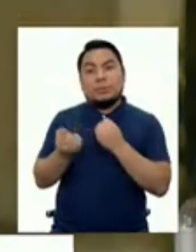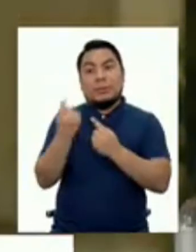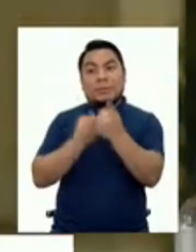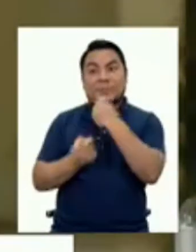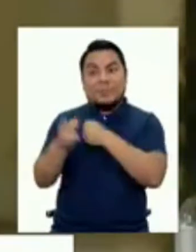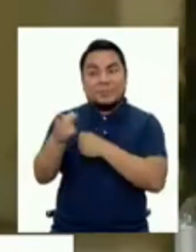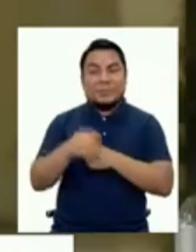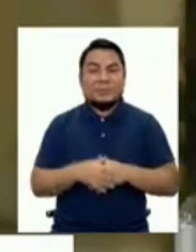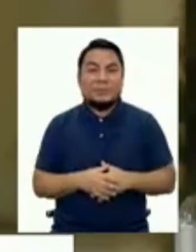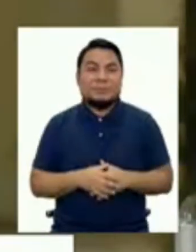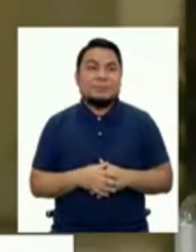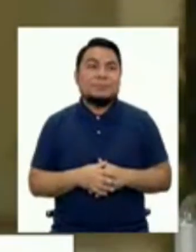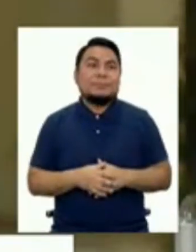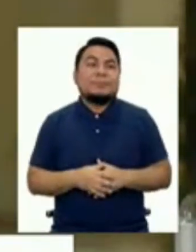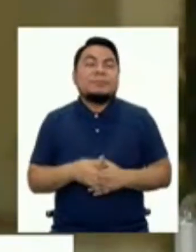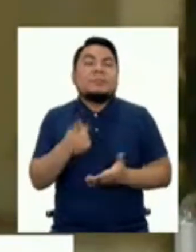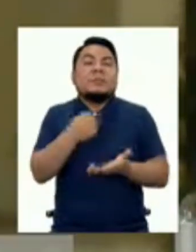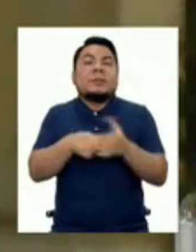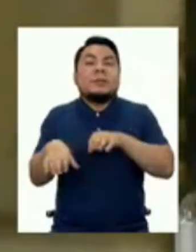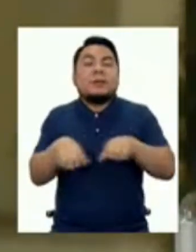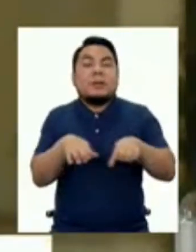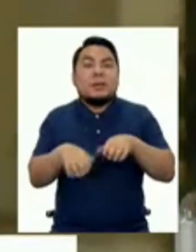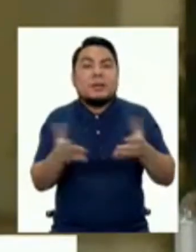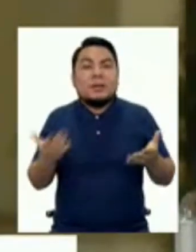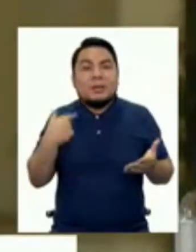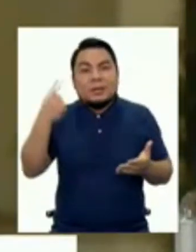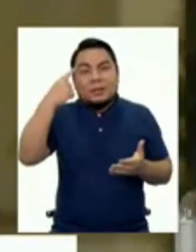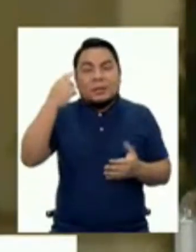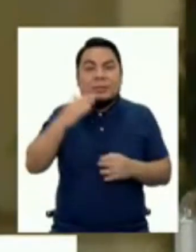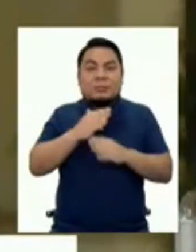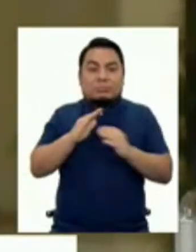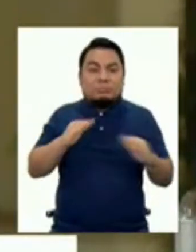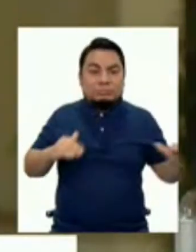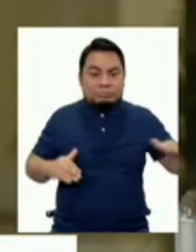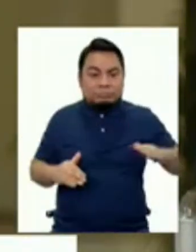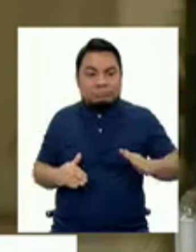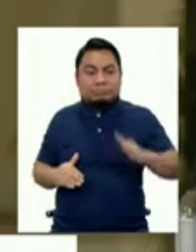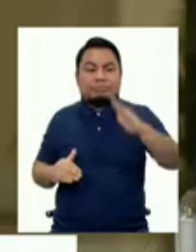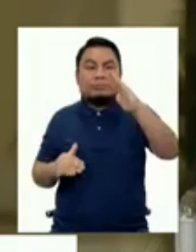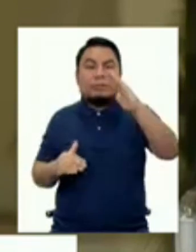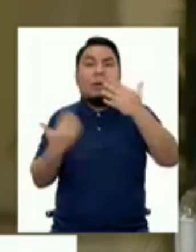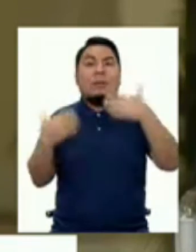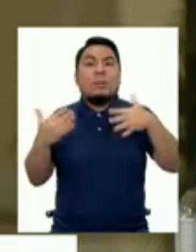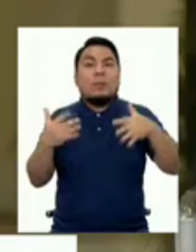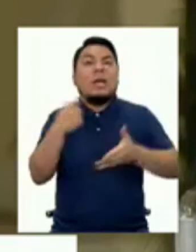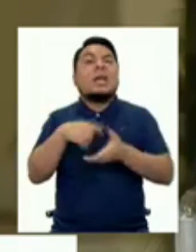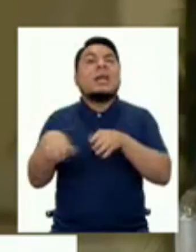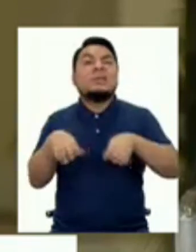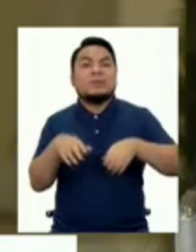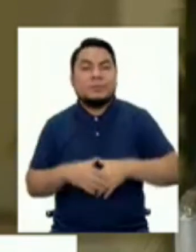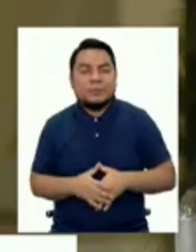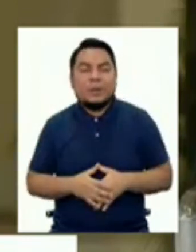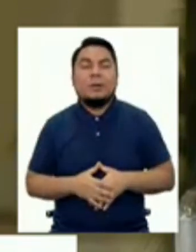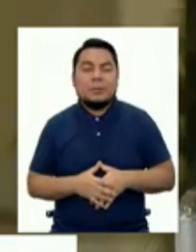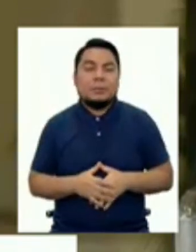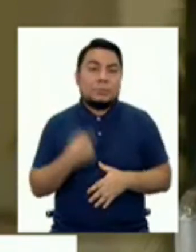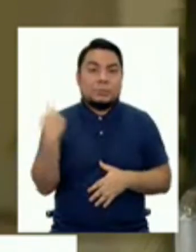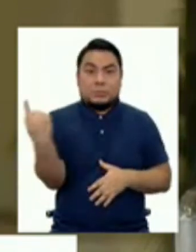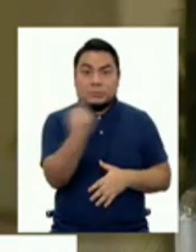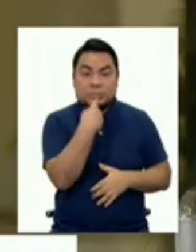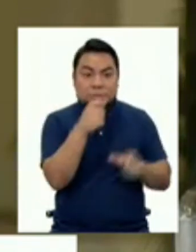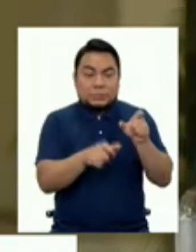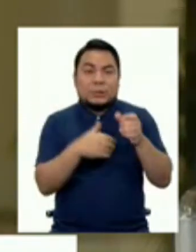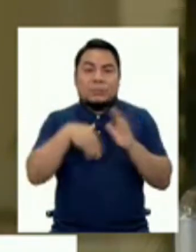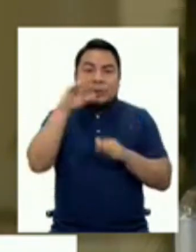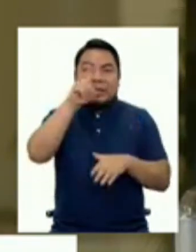¿no? ¿Qué hacemos para evitar el rebrote? Creo que todos los ciudadanos, después de más